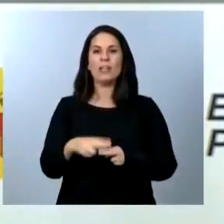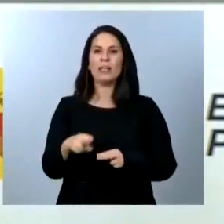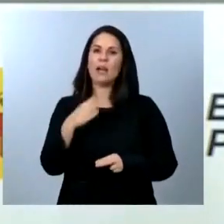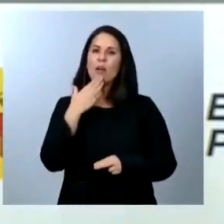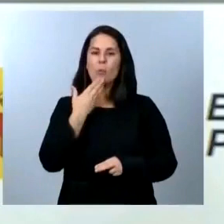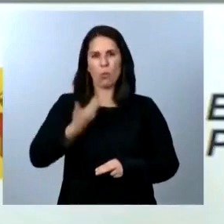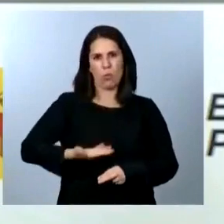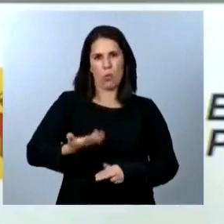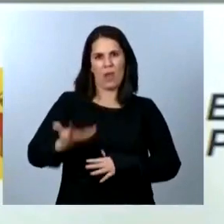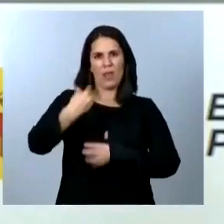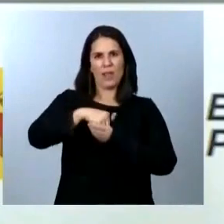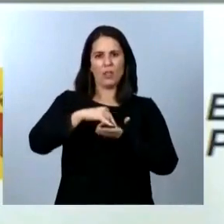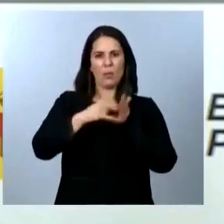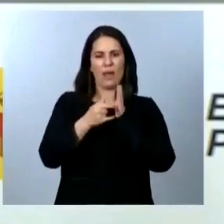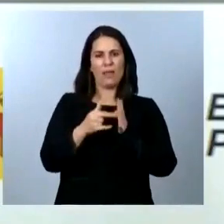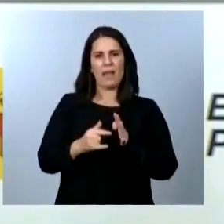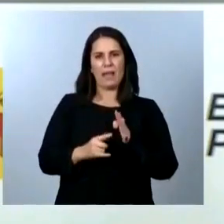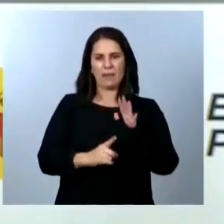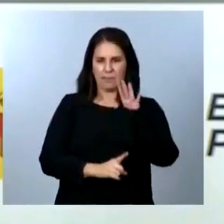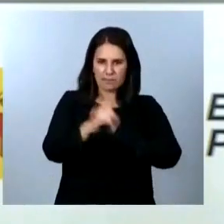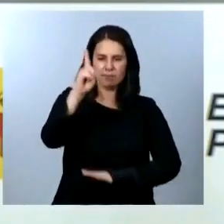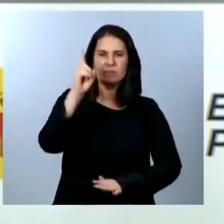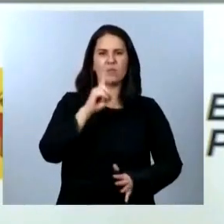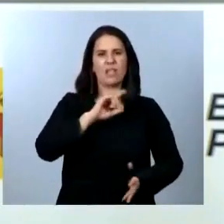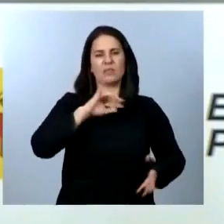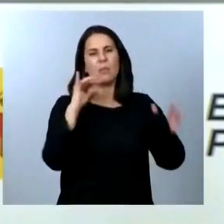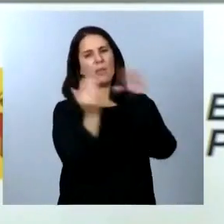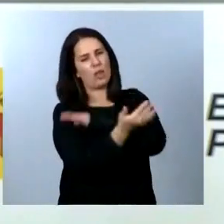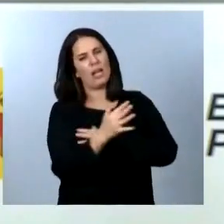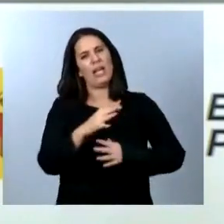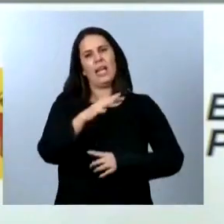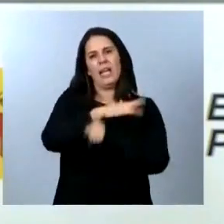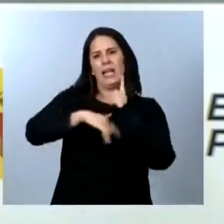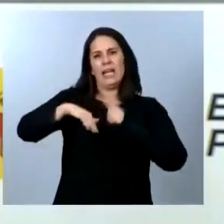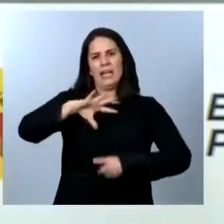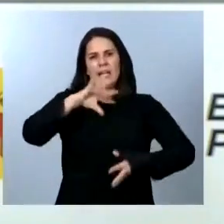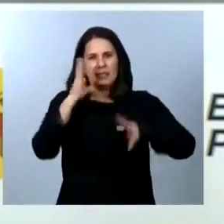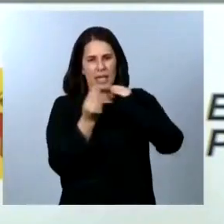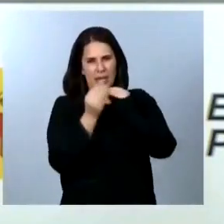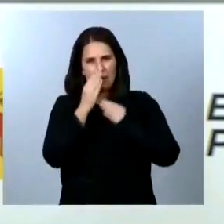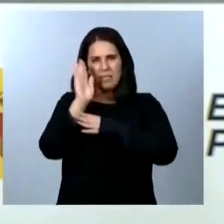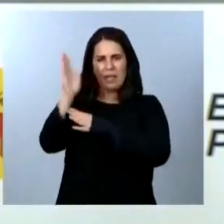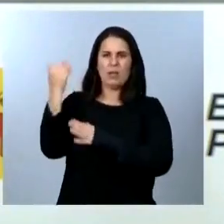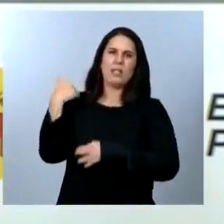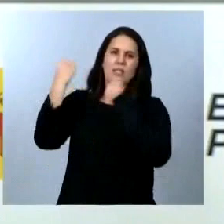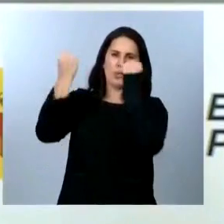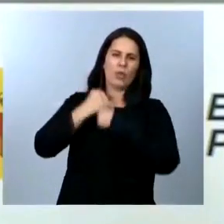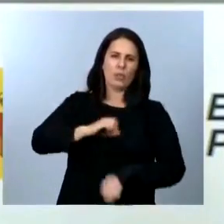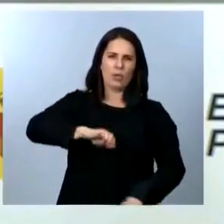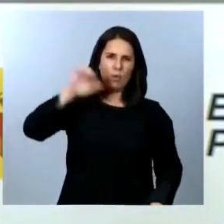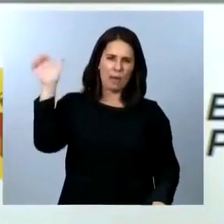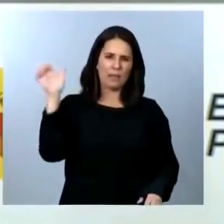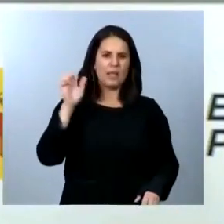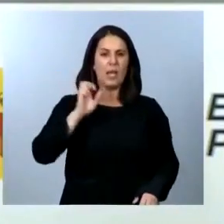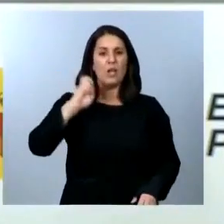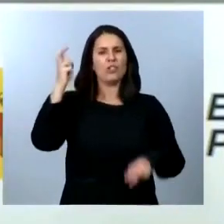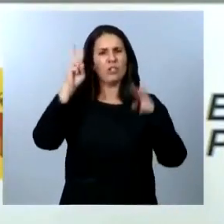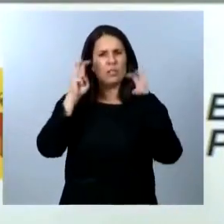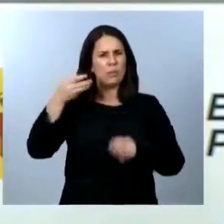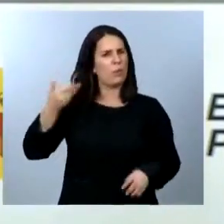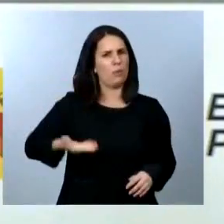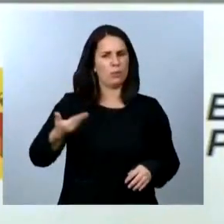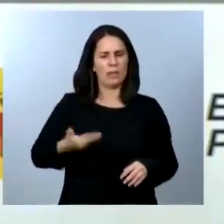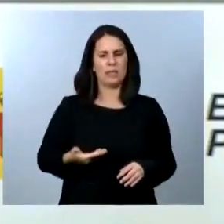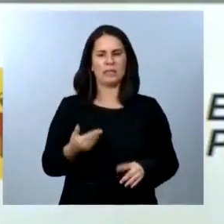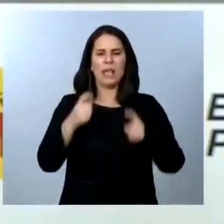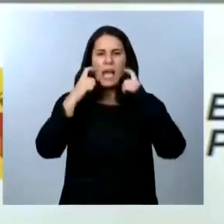recuperación, transformación y resiliencia que hemos presentado ante las instituciones europeas. Y un tema muy importante, que es el esfuerzo de solidaridad,